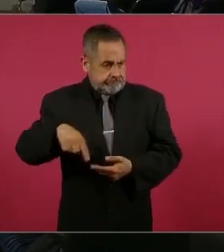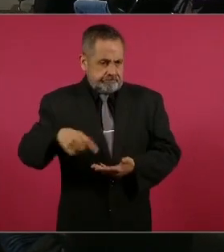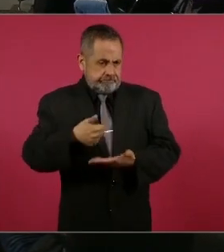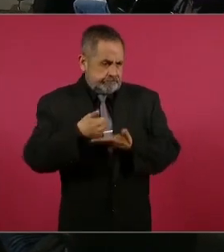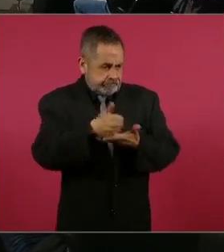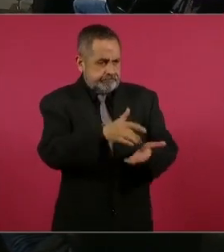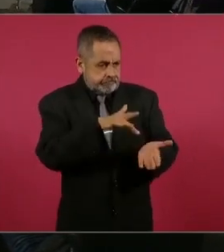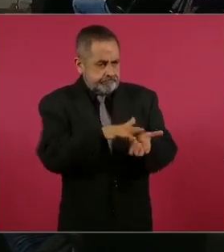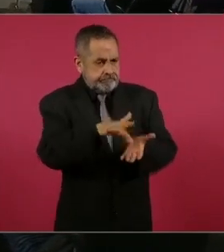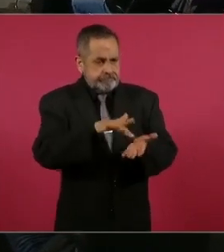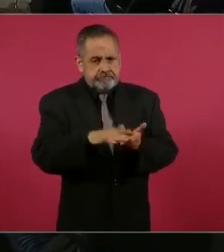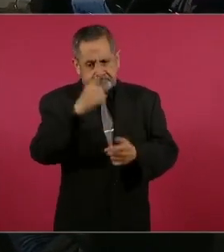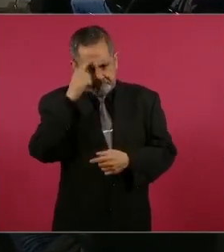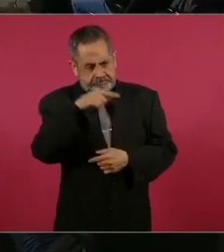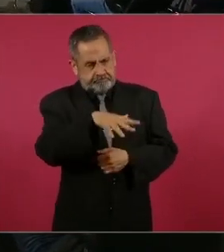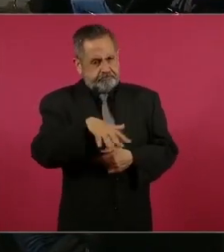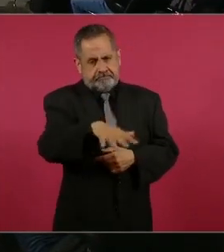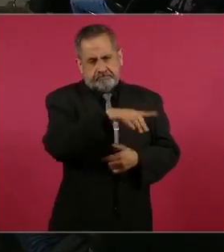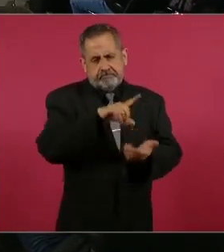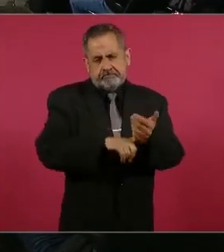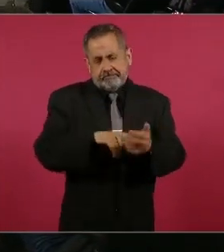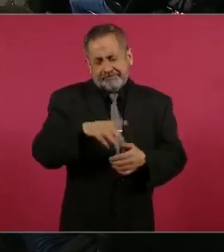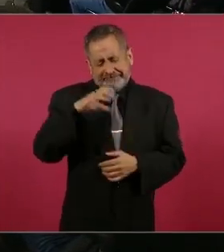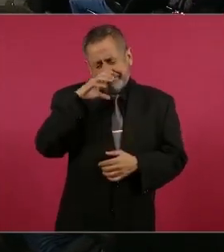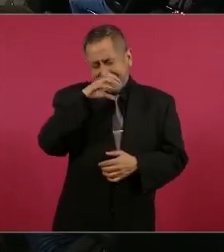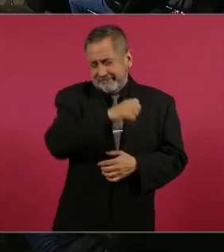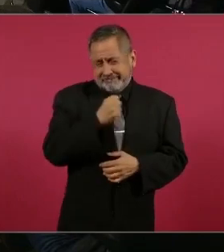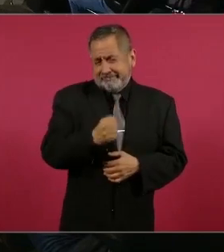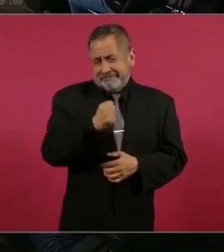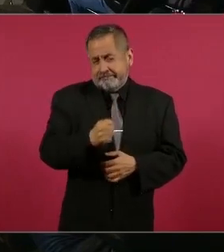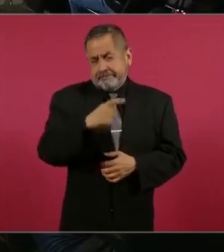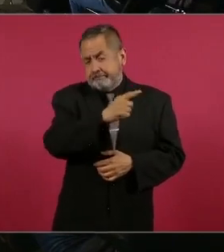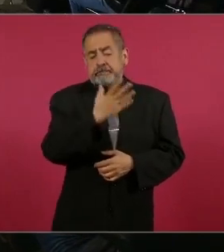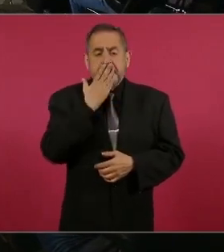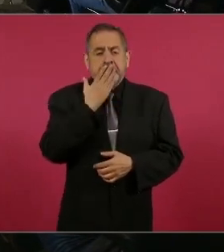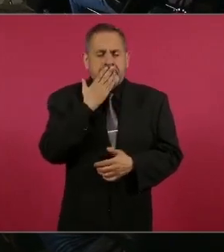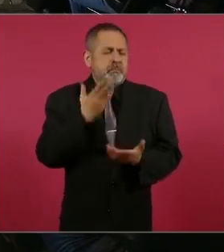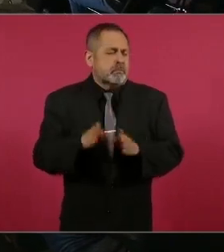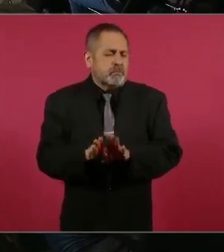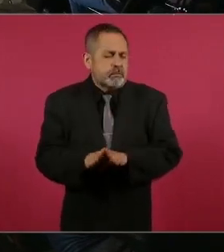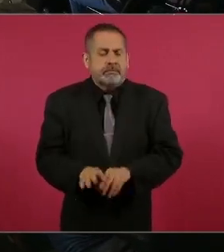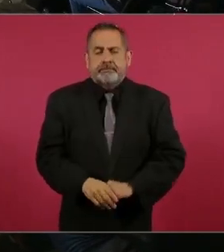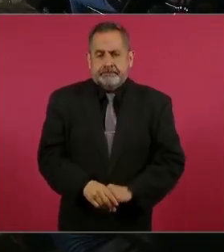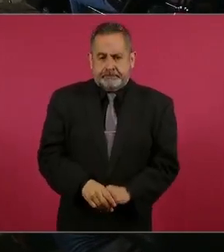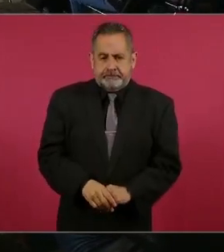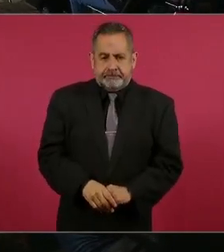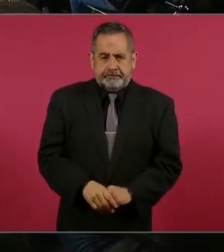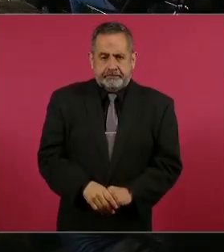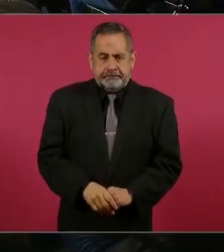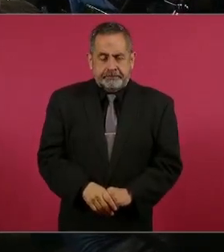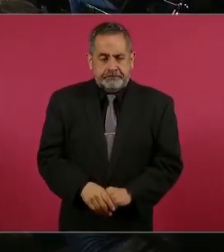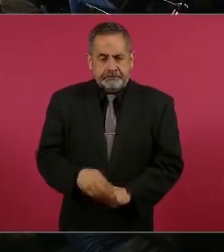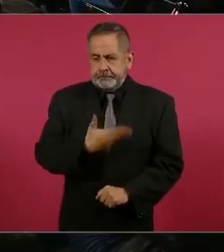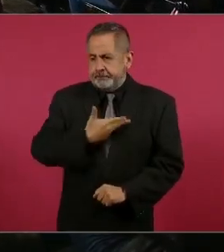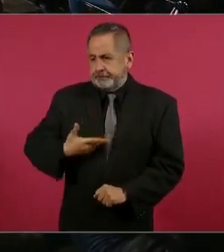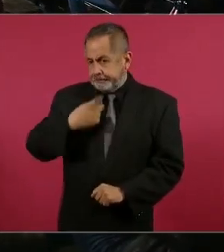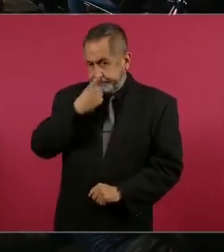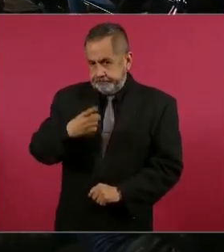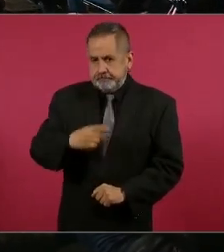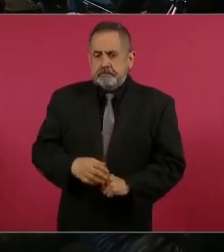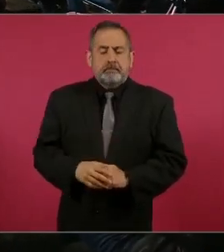anual para el calor ahí en Sonora. Sí, ya tengo el informe